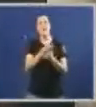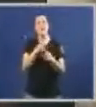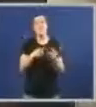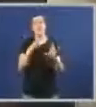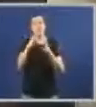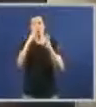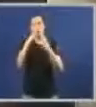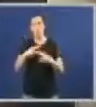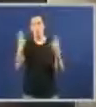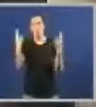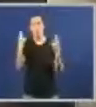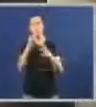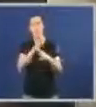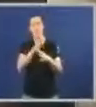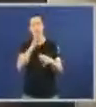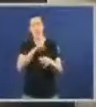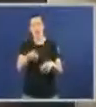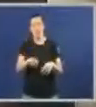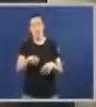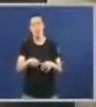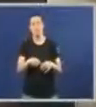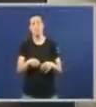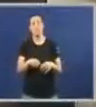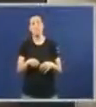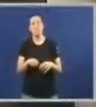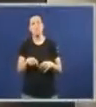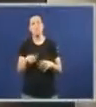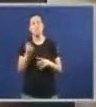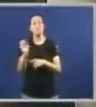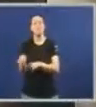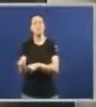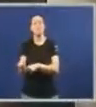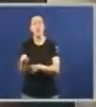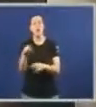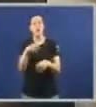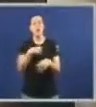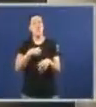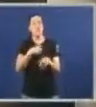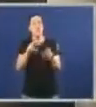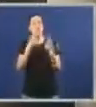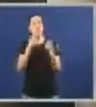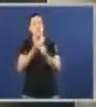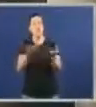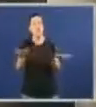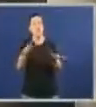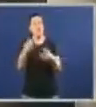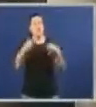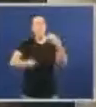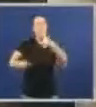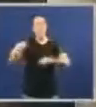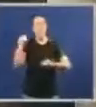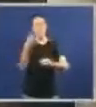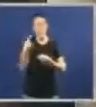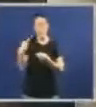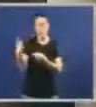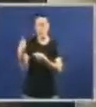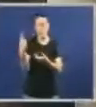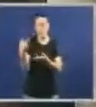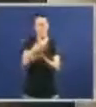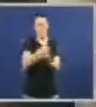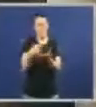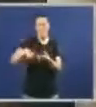comunicación públicos galegos que facendo caso omiso a súa función social, estando pagados por todos e por todas nos moitas